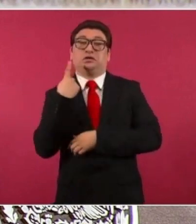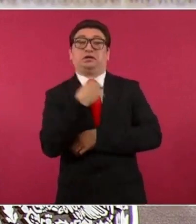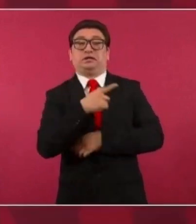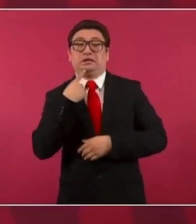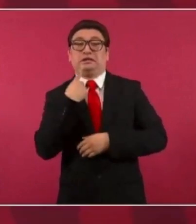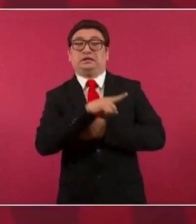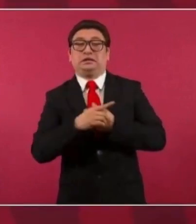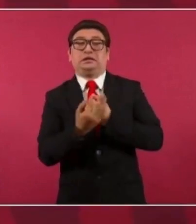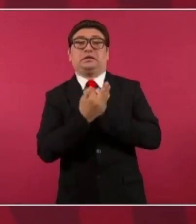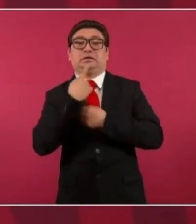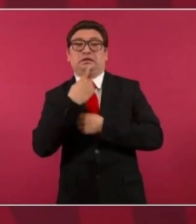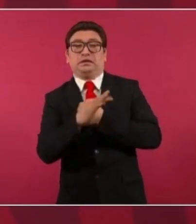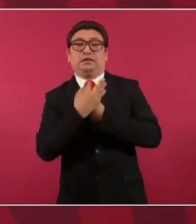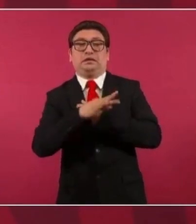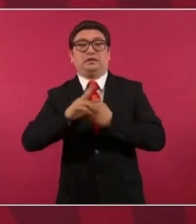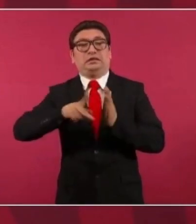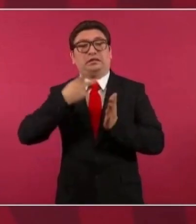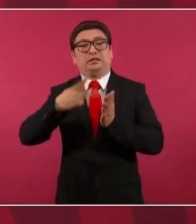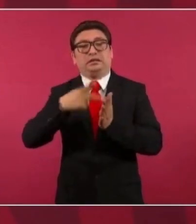y todos